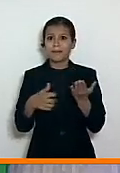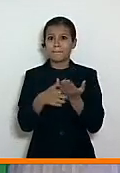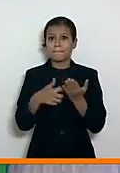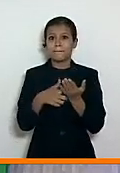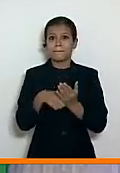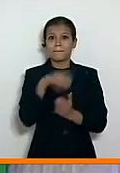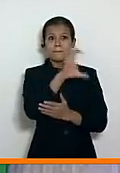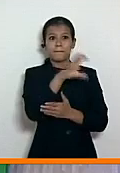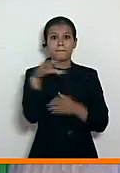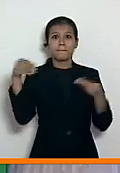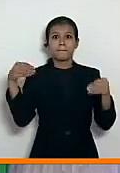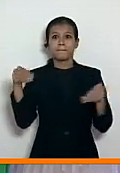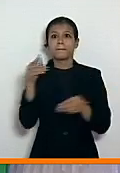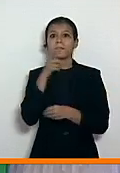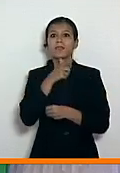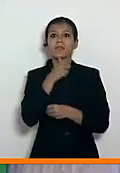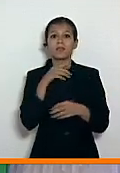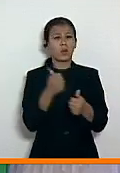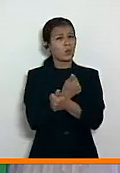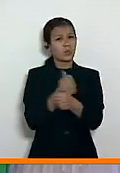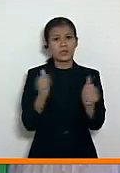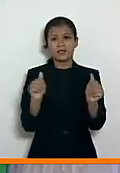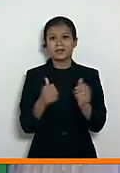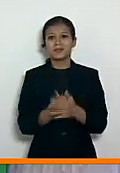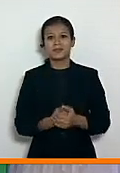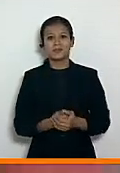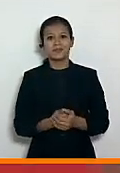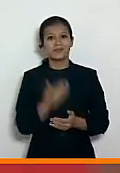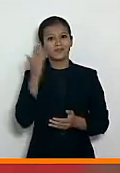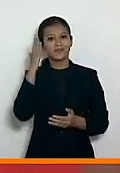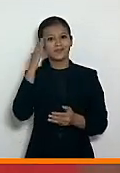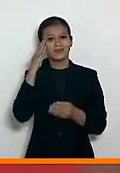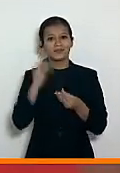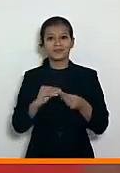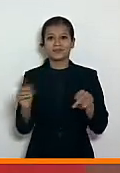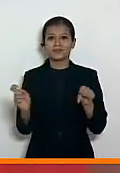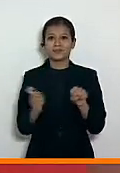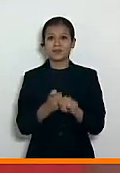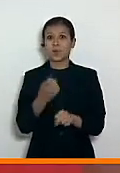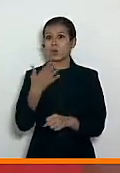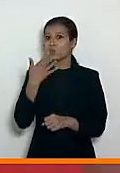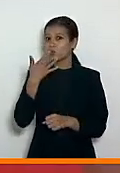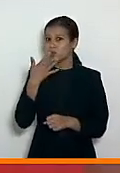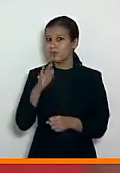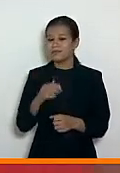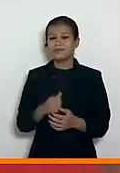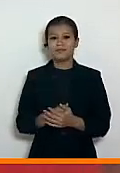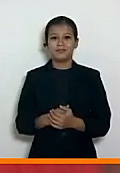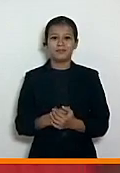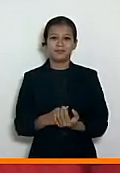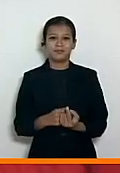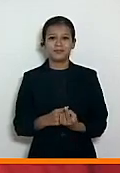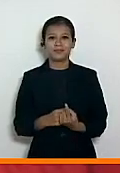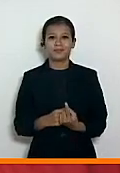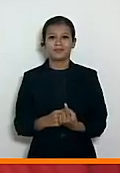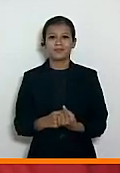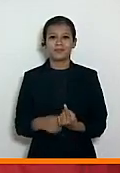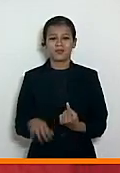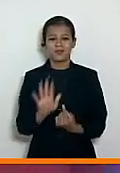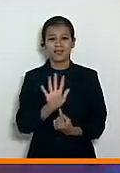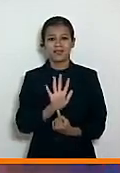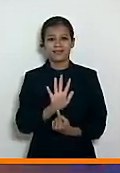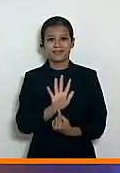punto de venta Loto a nivel nacional. Viene su primer dígito. Te deseo suerte. Este es el